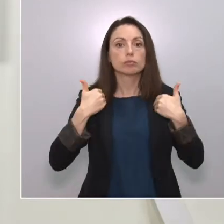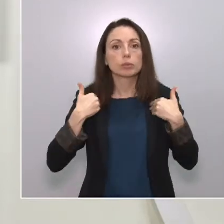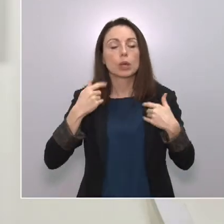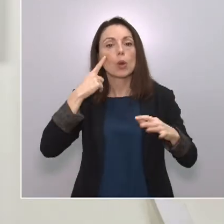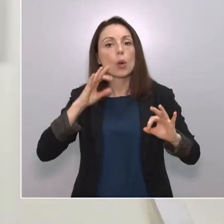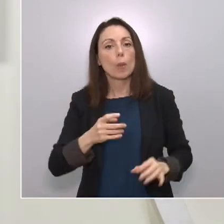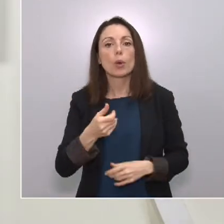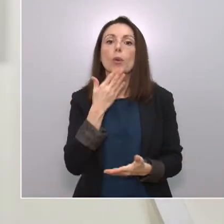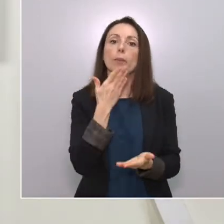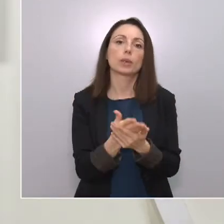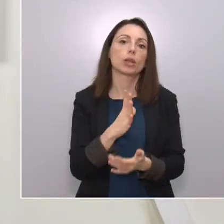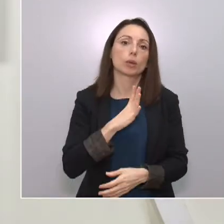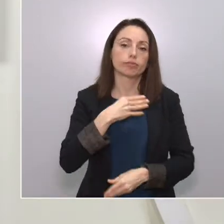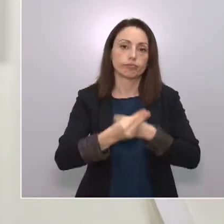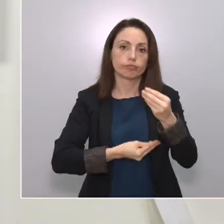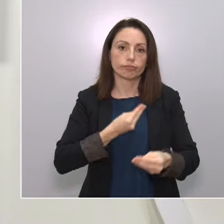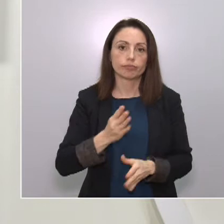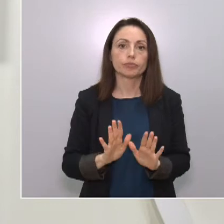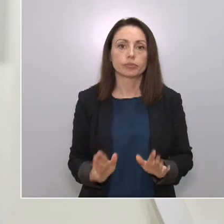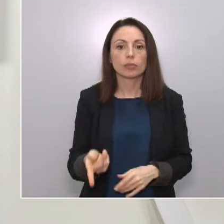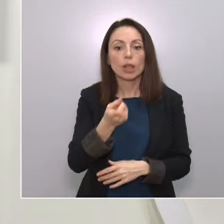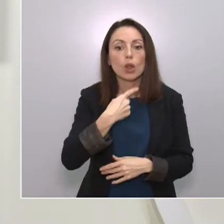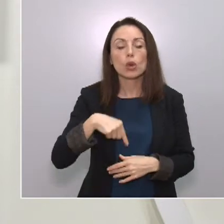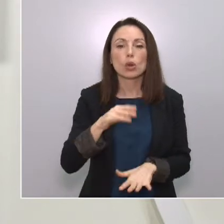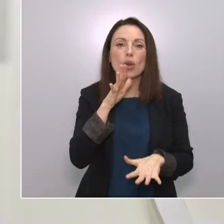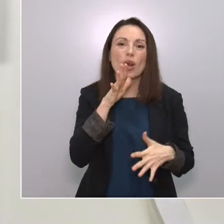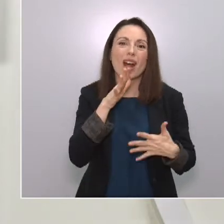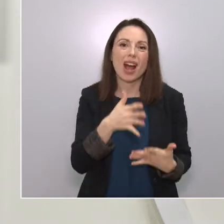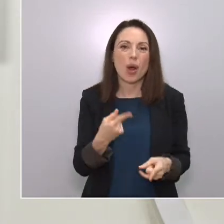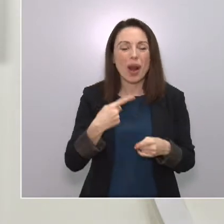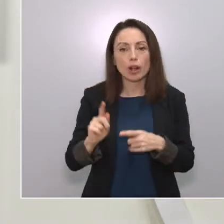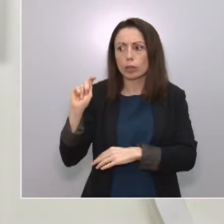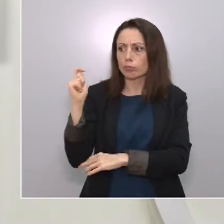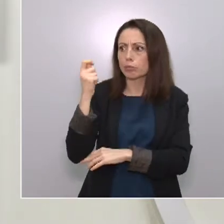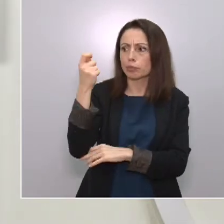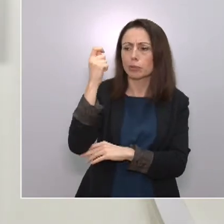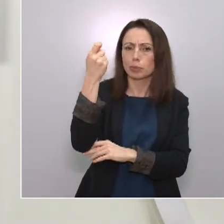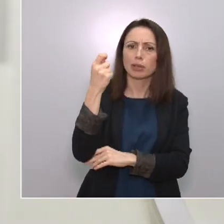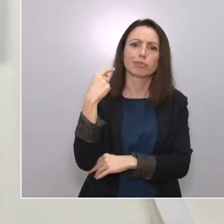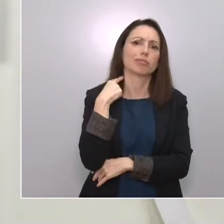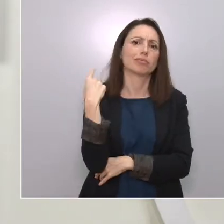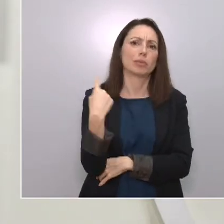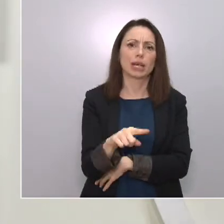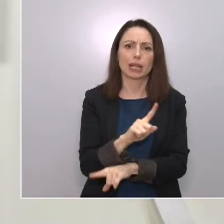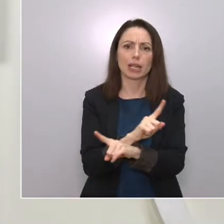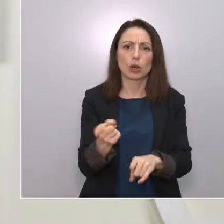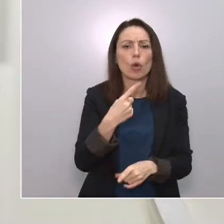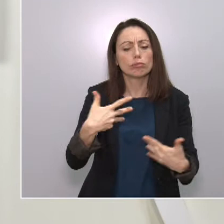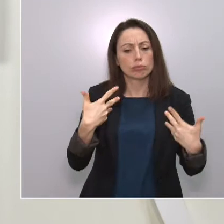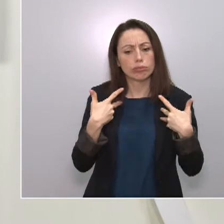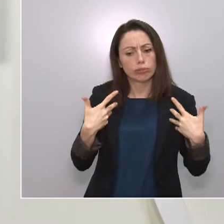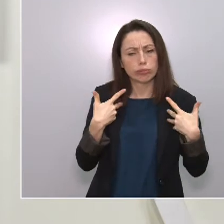Os pido que así lo hagamos. No podemos malgastar todo lo que hemos conseguido hasta ahora con tanto esfuerzo y